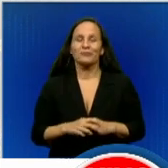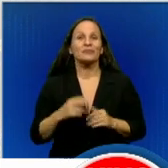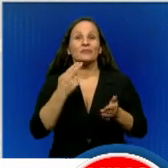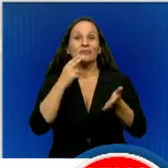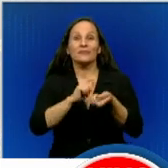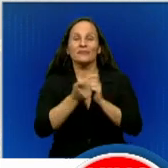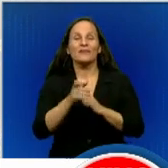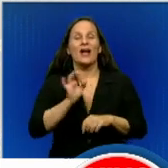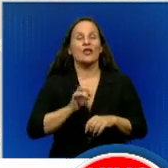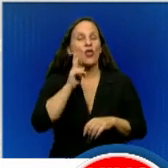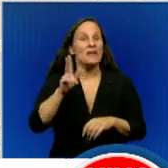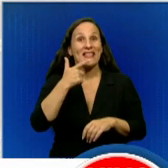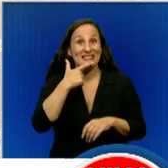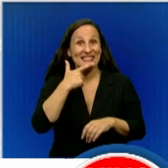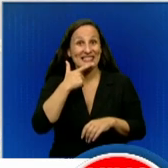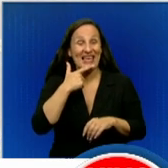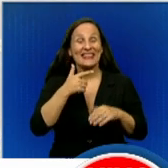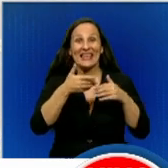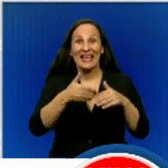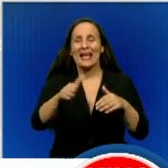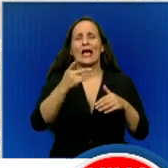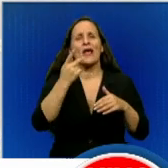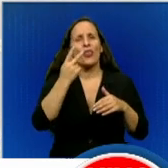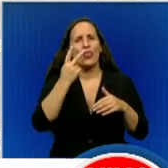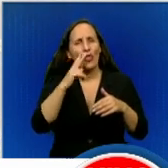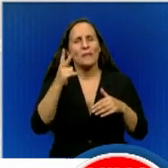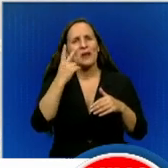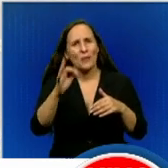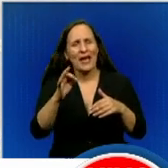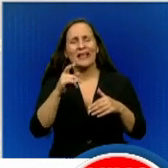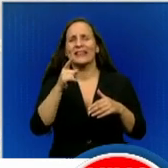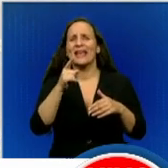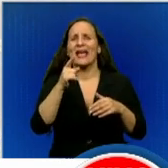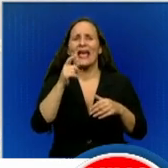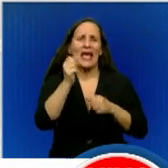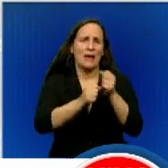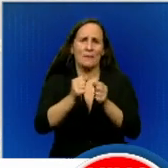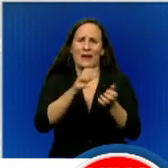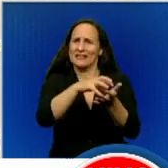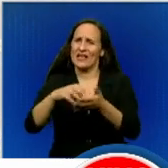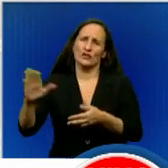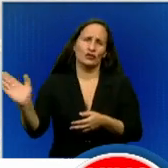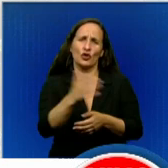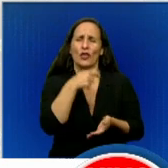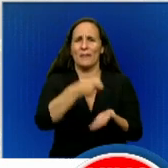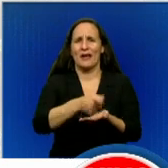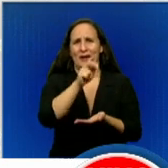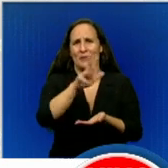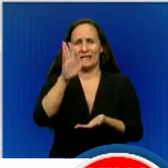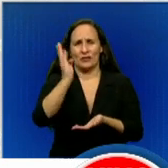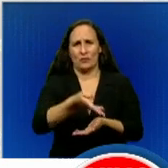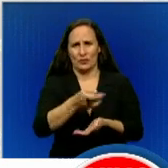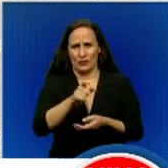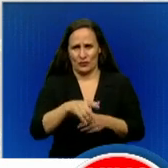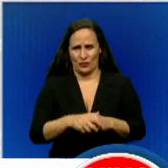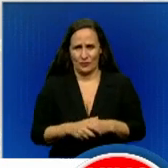de 2017 ya a partir del año 2020 todas las empresas pagaban el 25 por ciento de alícuotas